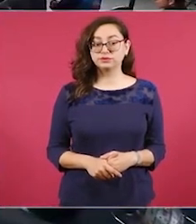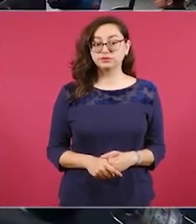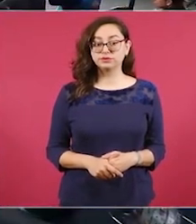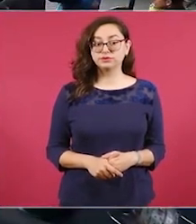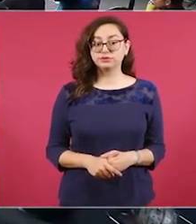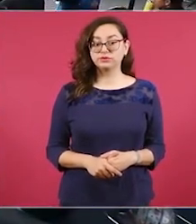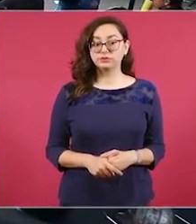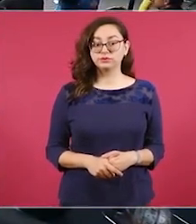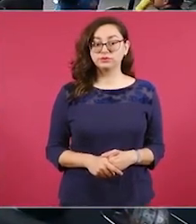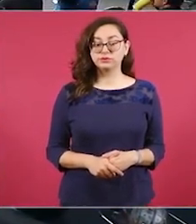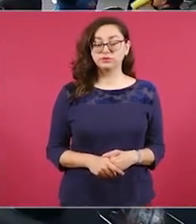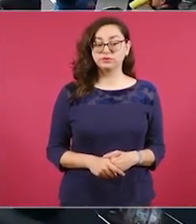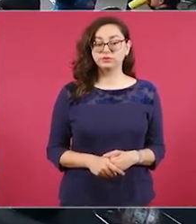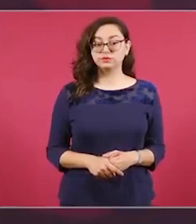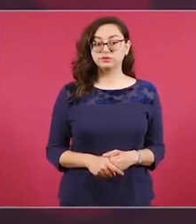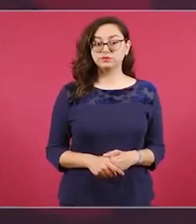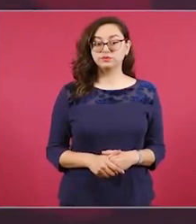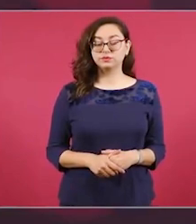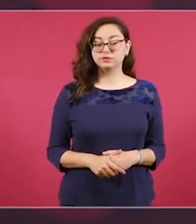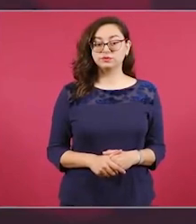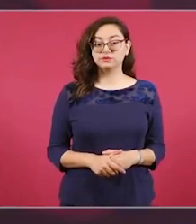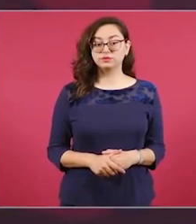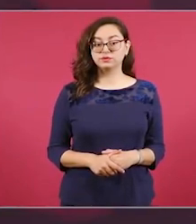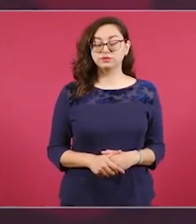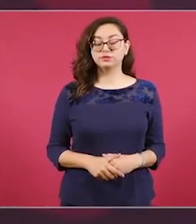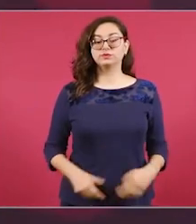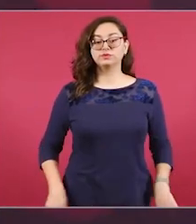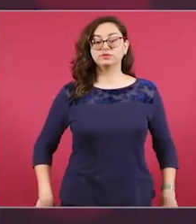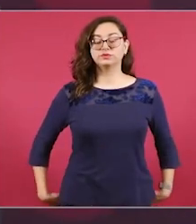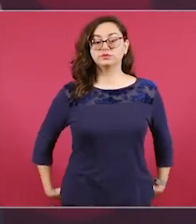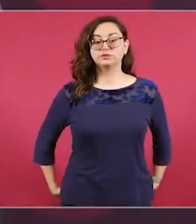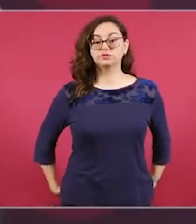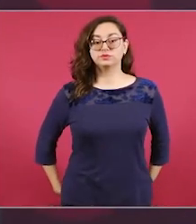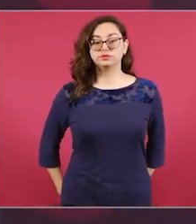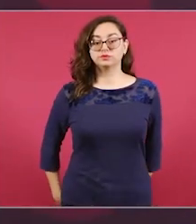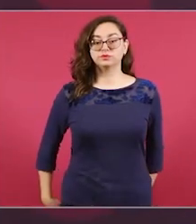Turismo. Sí, sí, pero de todas maneras no